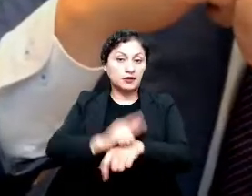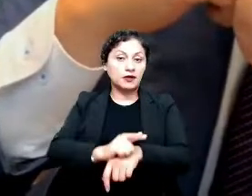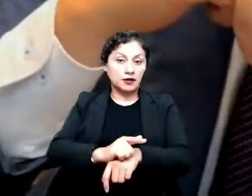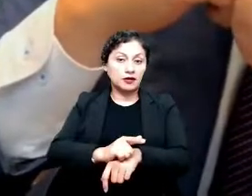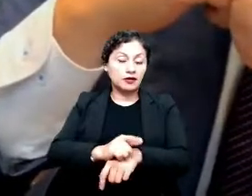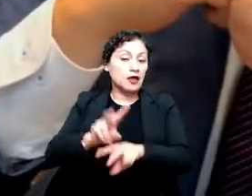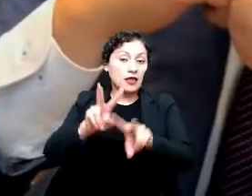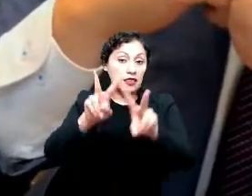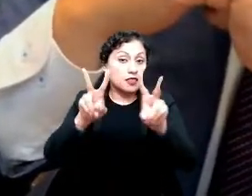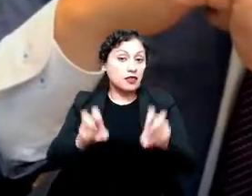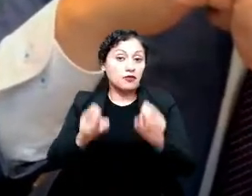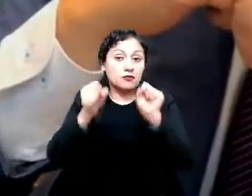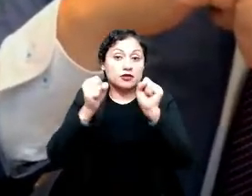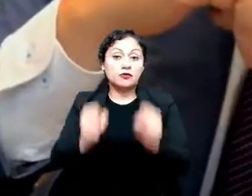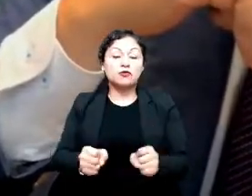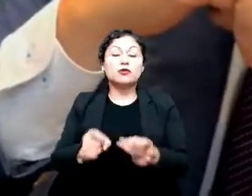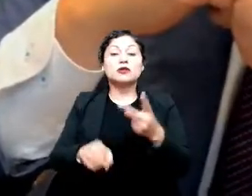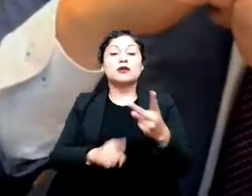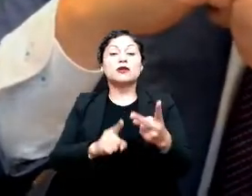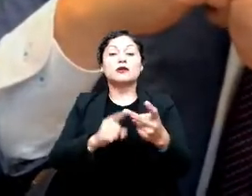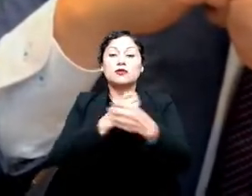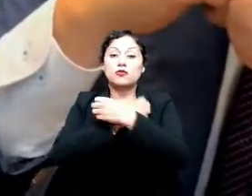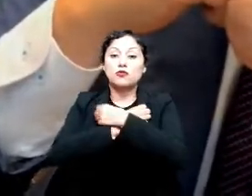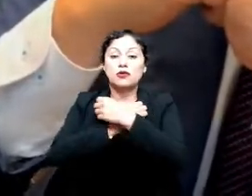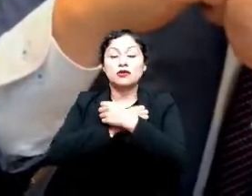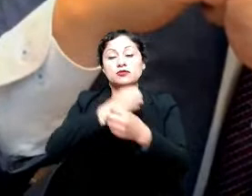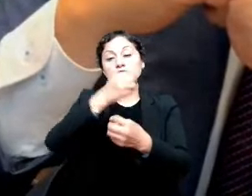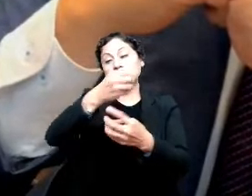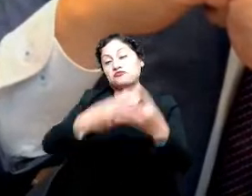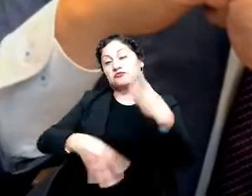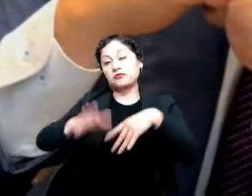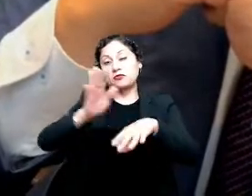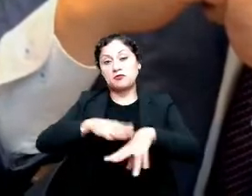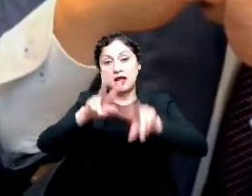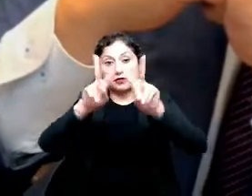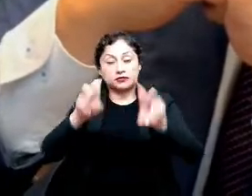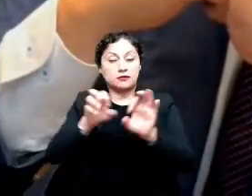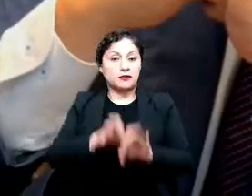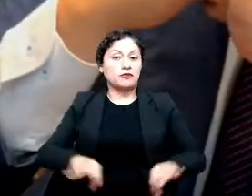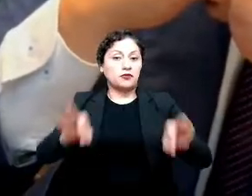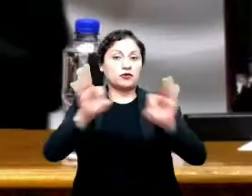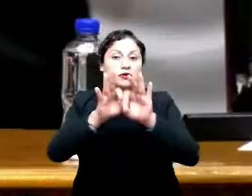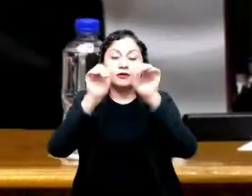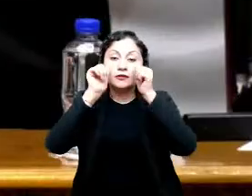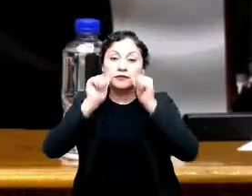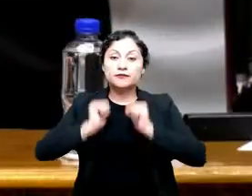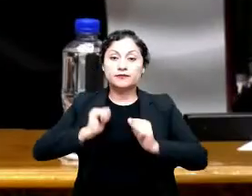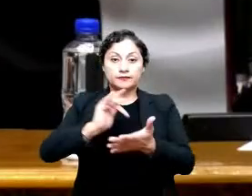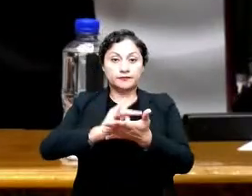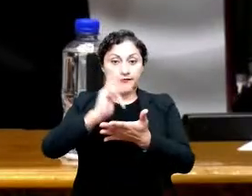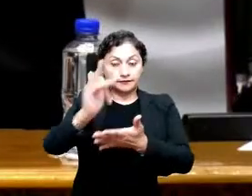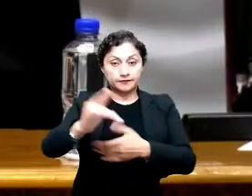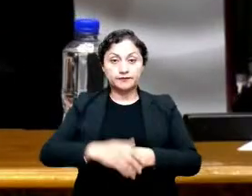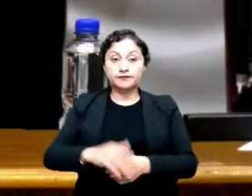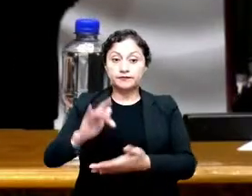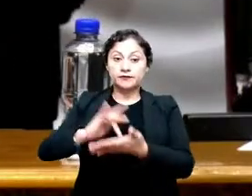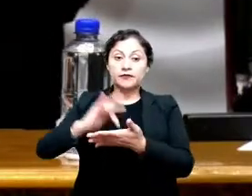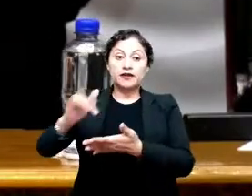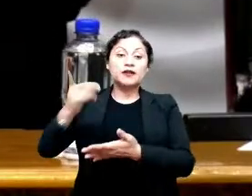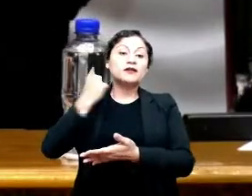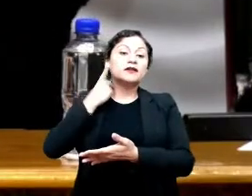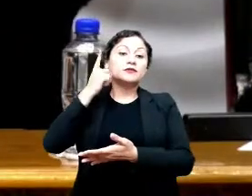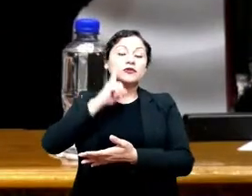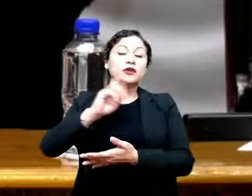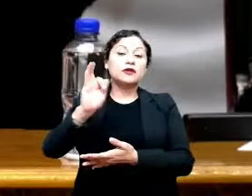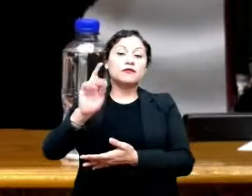la seguridad, el tema de la educación y todos los temas que aquí se dieron. Muchas gracias por la atención. Gracias, diputada Franco. Por